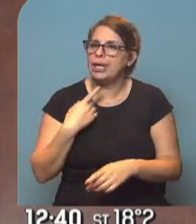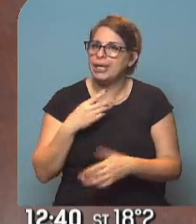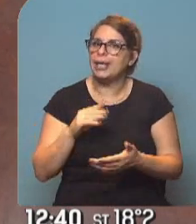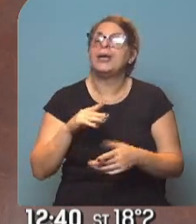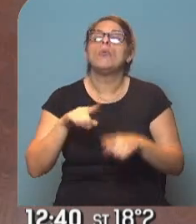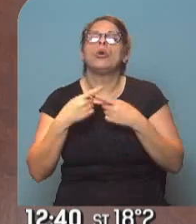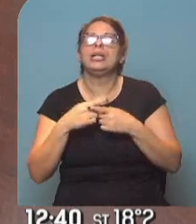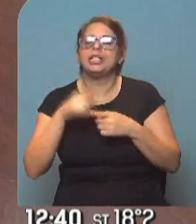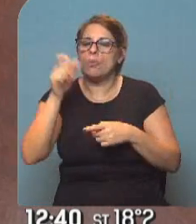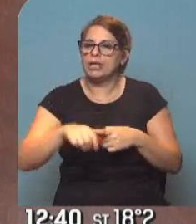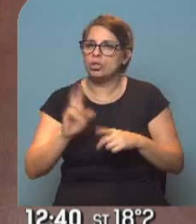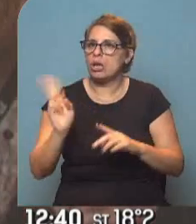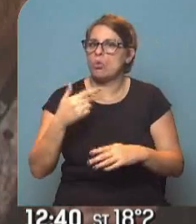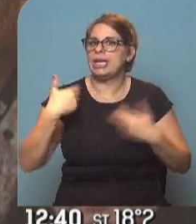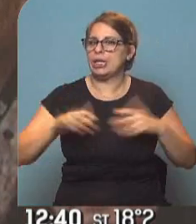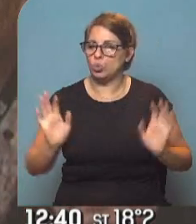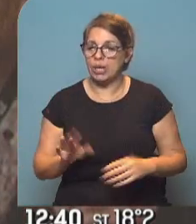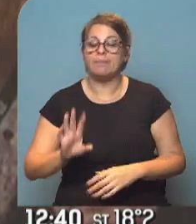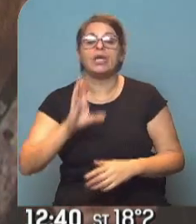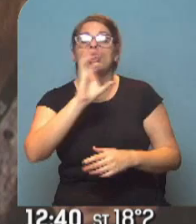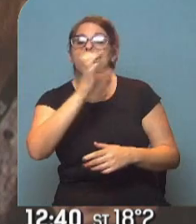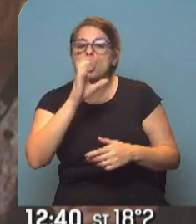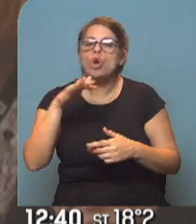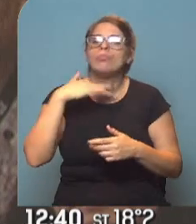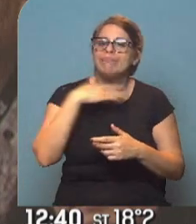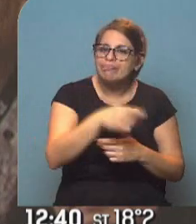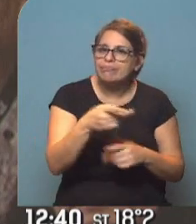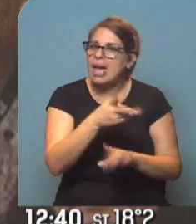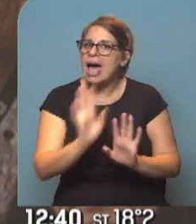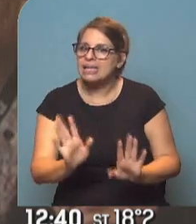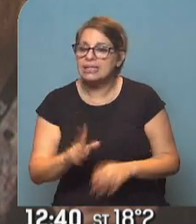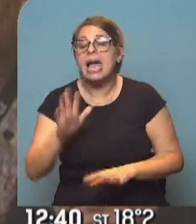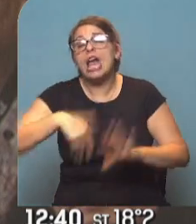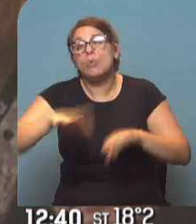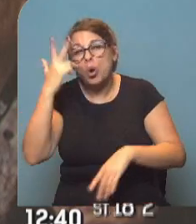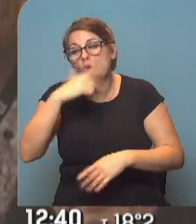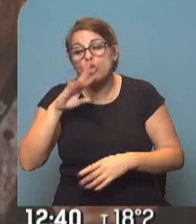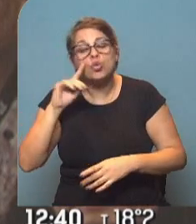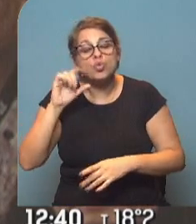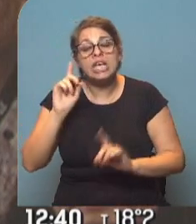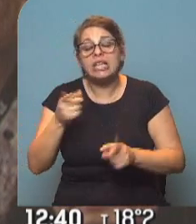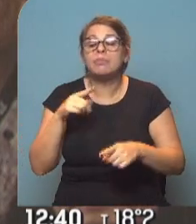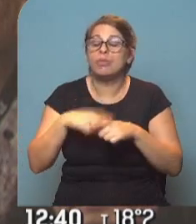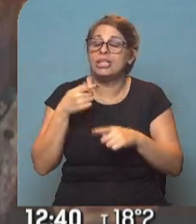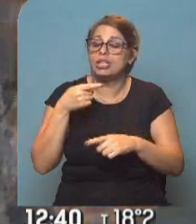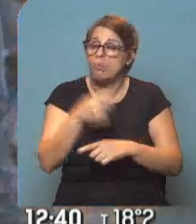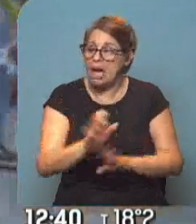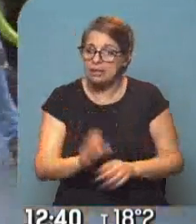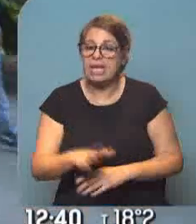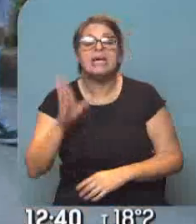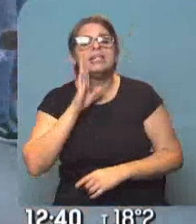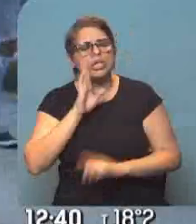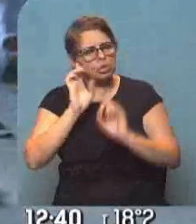asesinados. Bueno, en México pasa todo el tiempo, igual que en Colombia, son los 2 países donde ocurre y tal vez en Honduras. Es el segundo rasgo. En Estados Unidos murieron